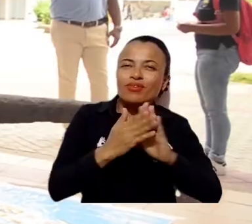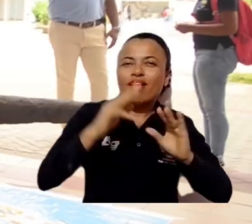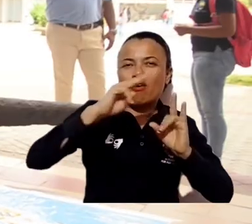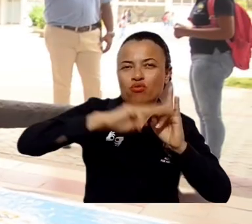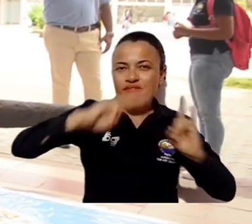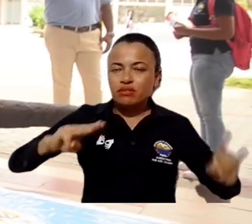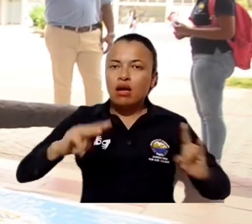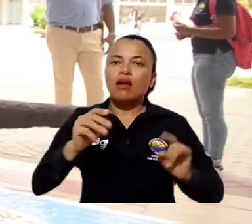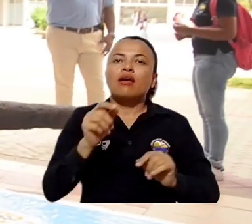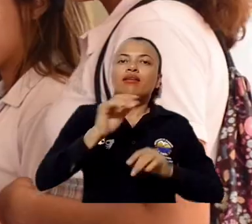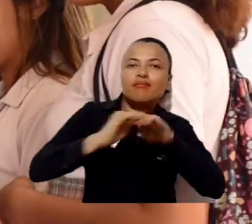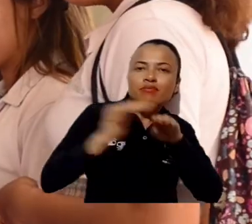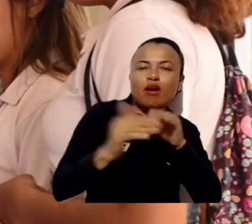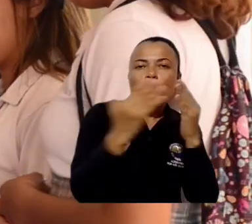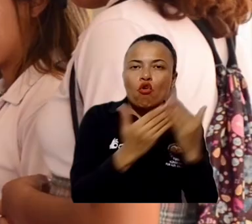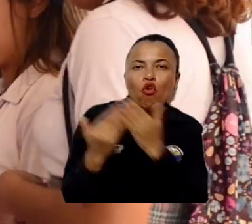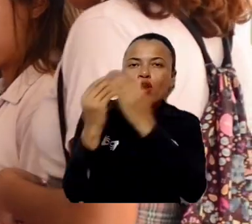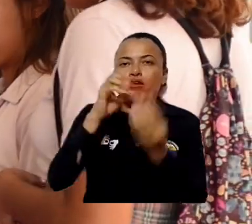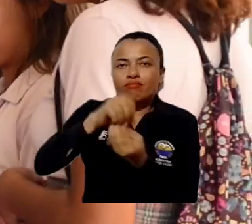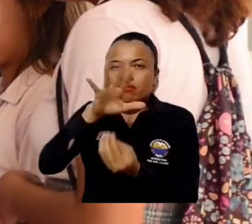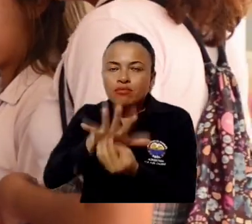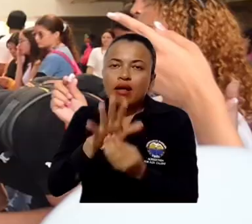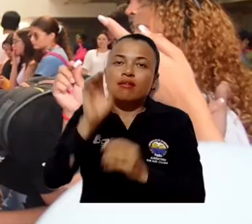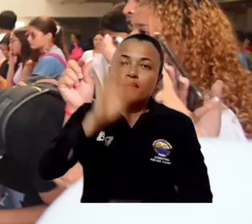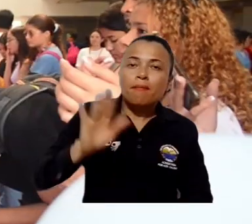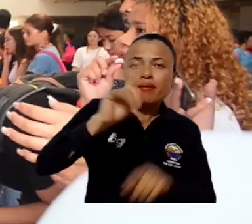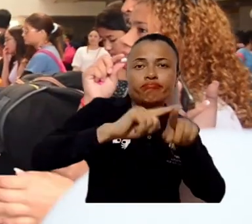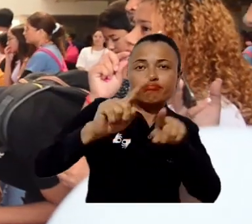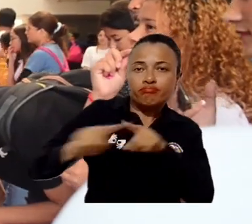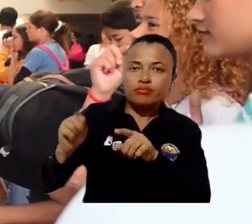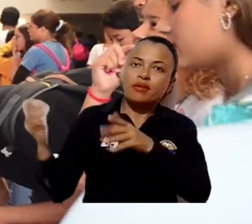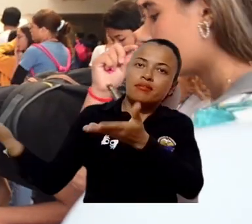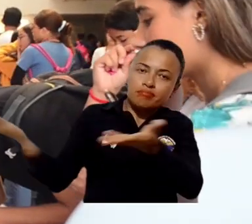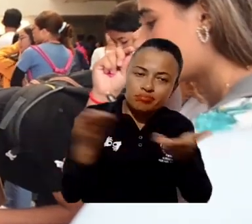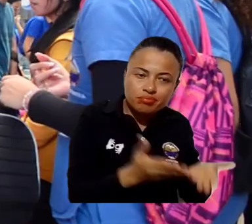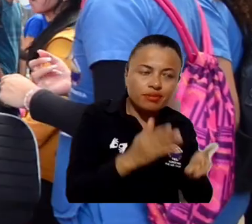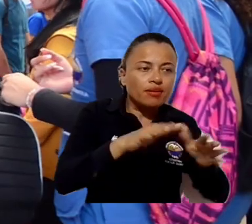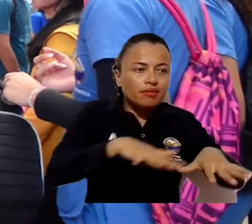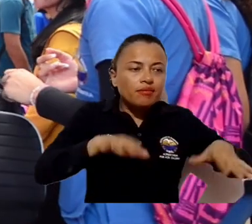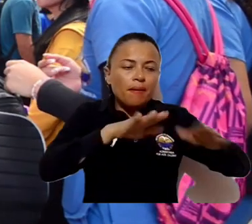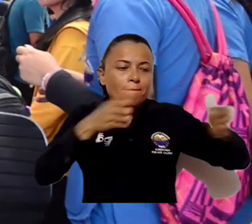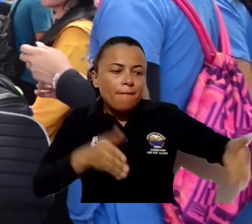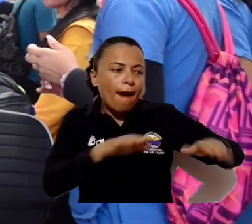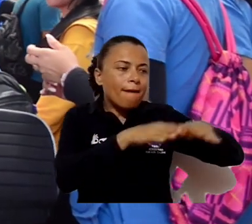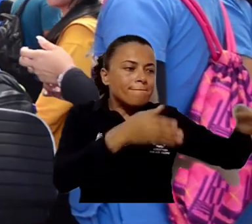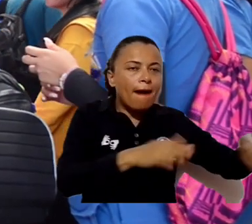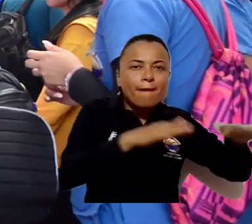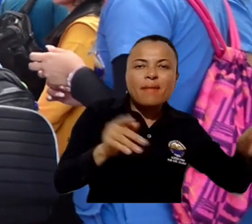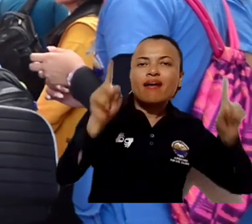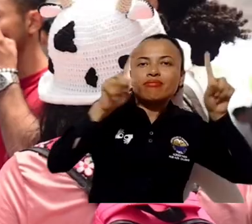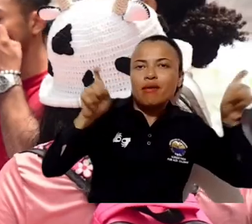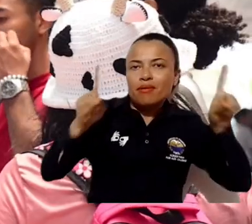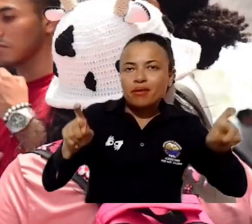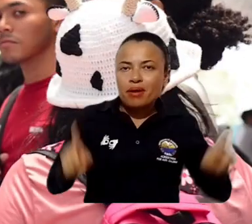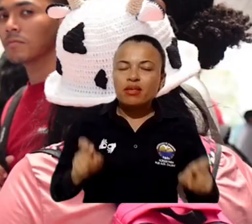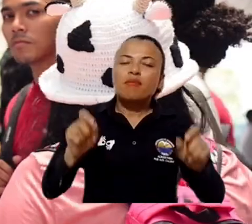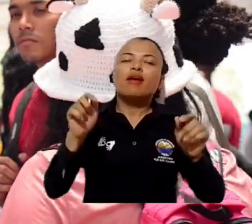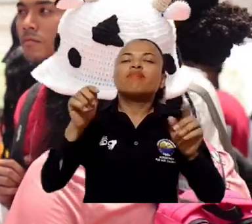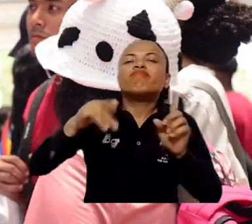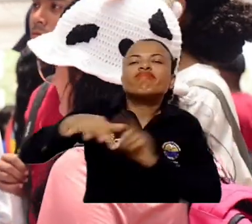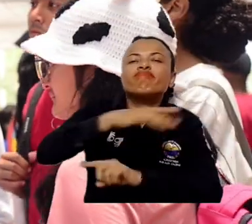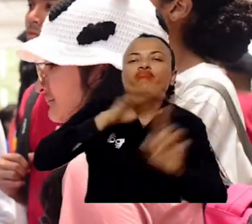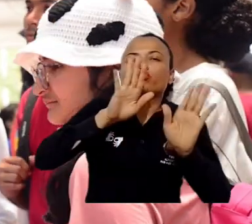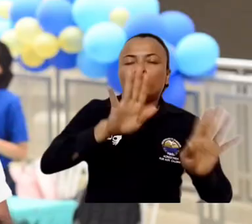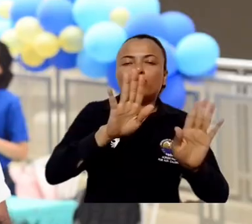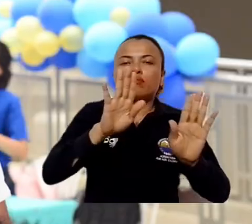universitaria e invitados de colegios distritales y departamentales a través de stands en los que expusieron diferentes temas relacionados con el